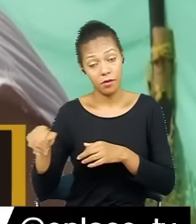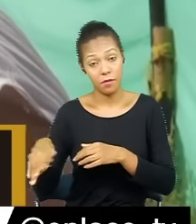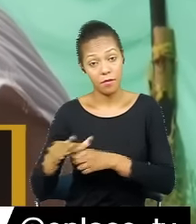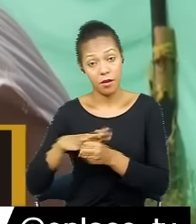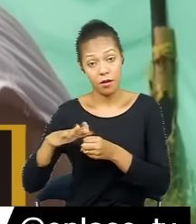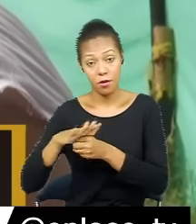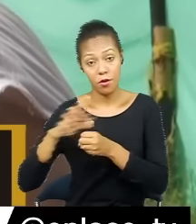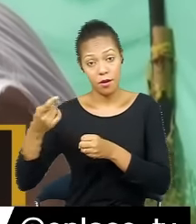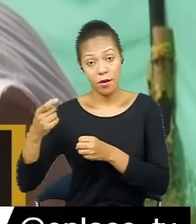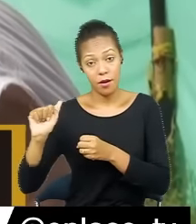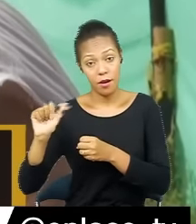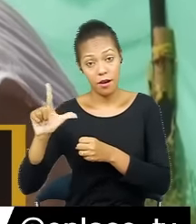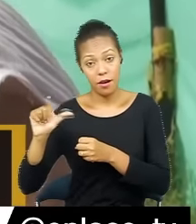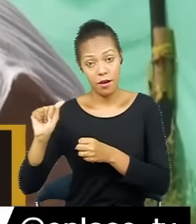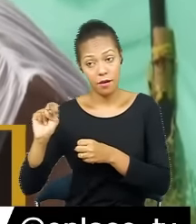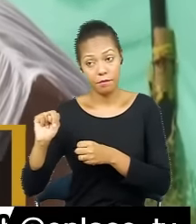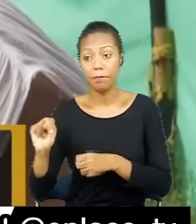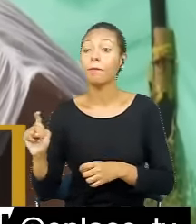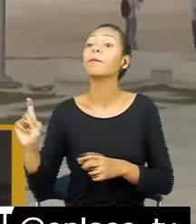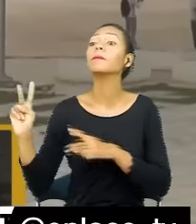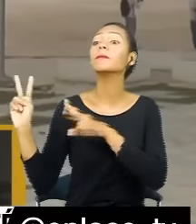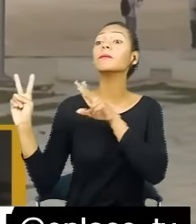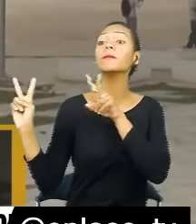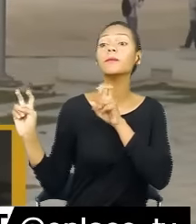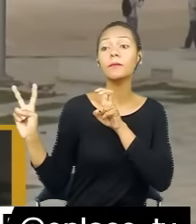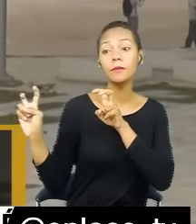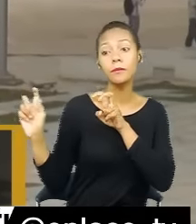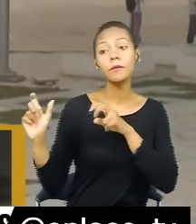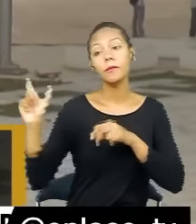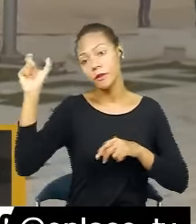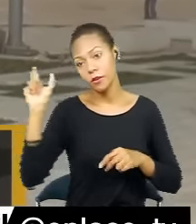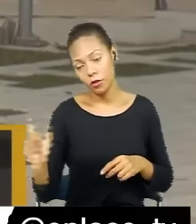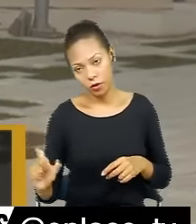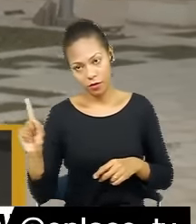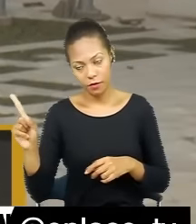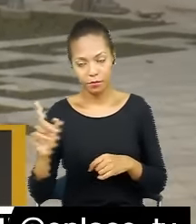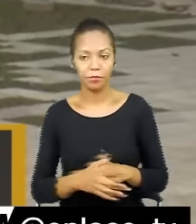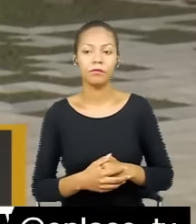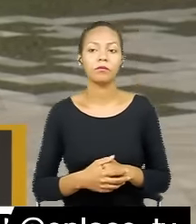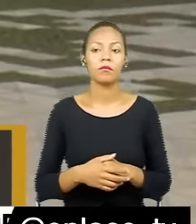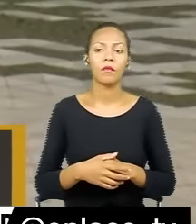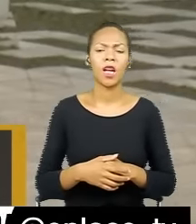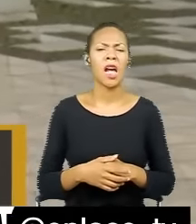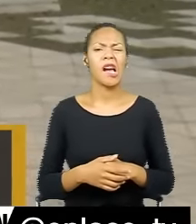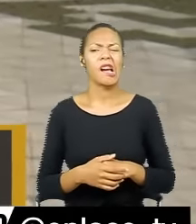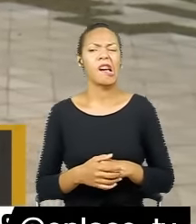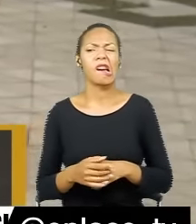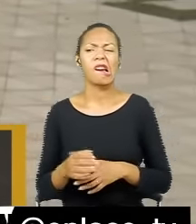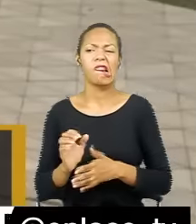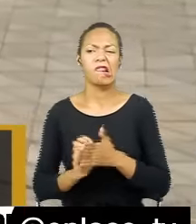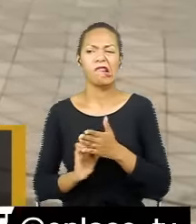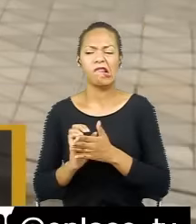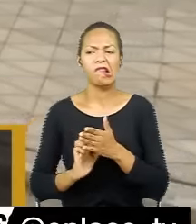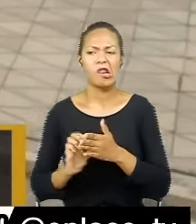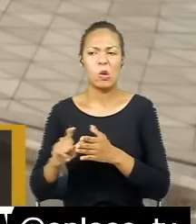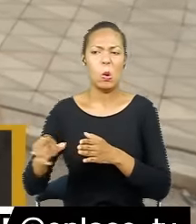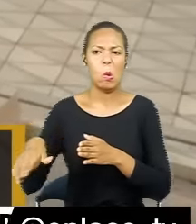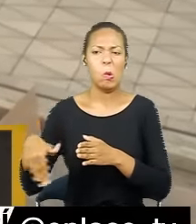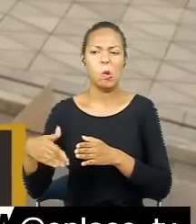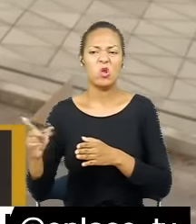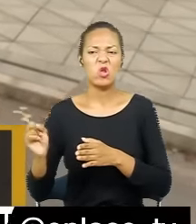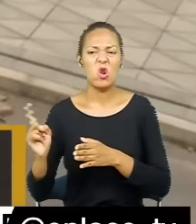contratista supuestamente de esa obra omitió parte de la parte del majol para hacer la